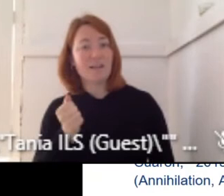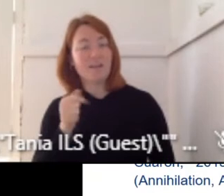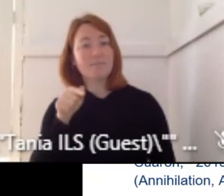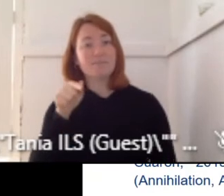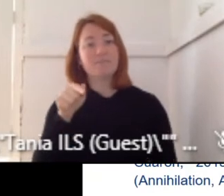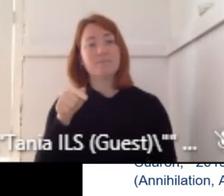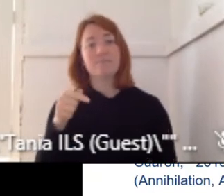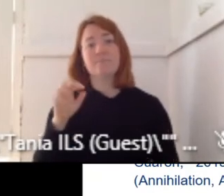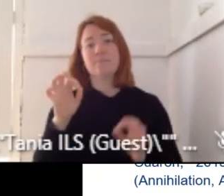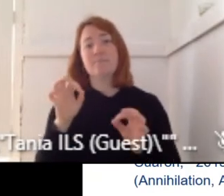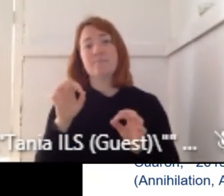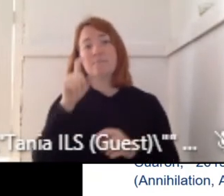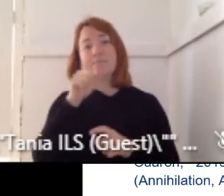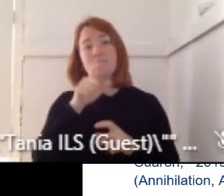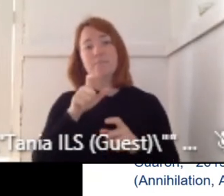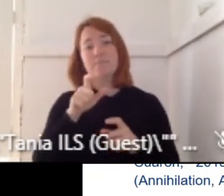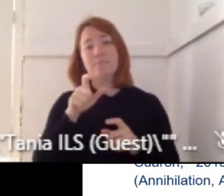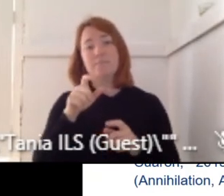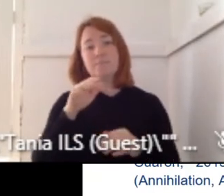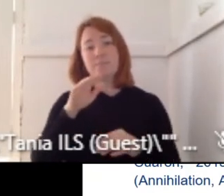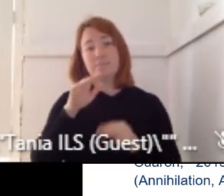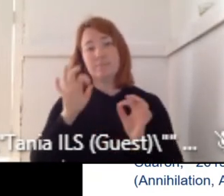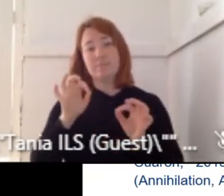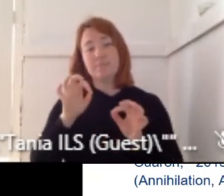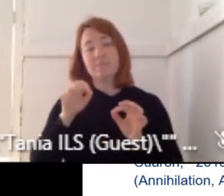contemporánea en el pasado congreso,